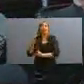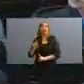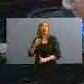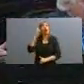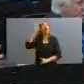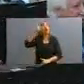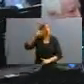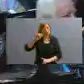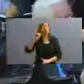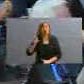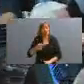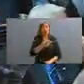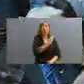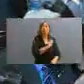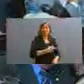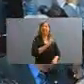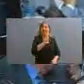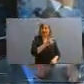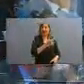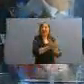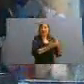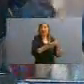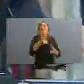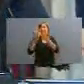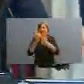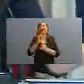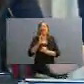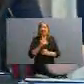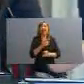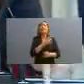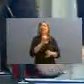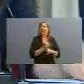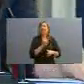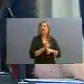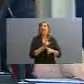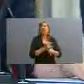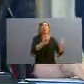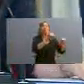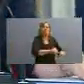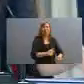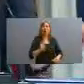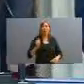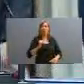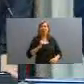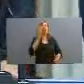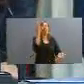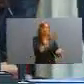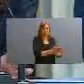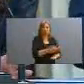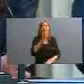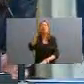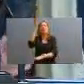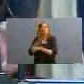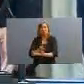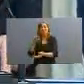parlamento y que incendien el poder ejecutivo, que son los dos que siempre derribaron en todos los golpes militares.